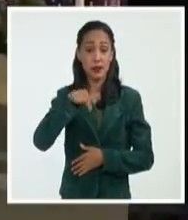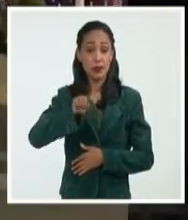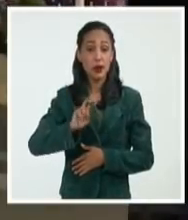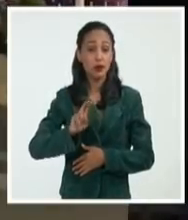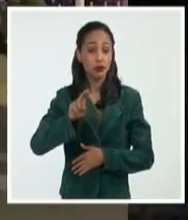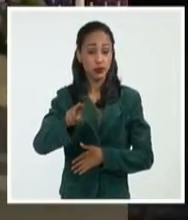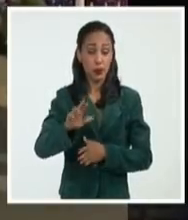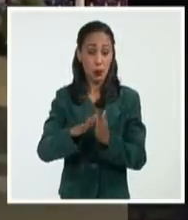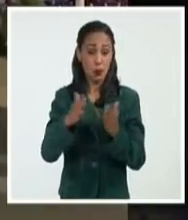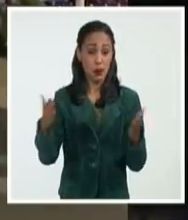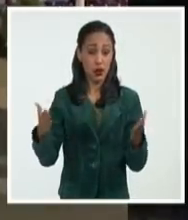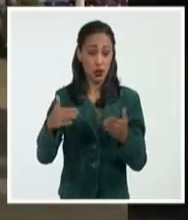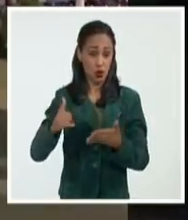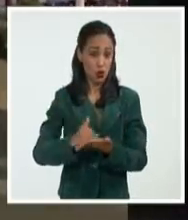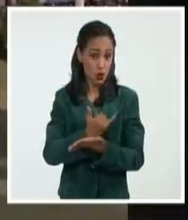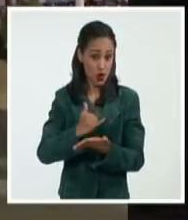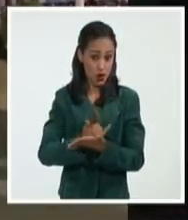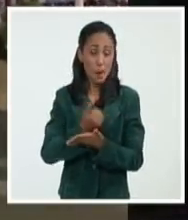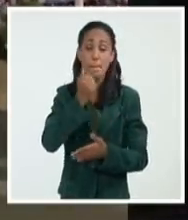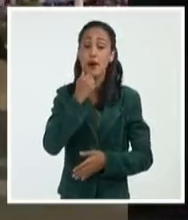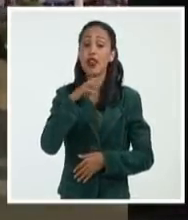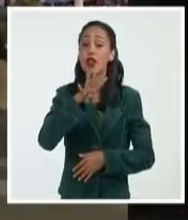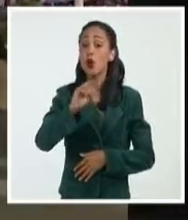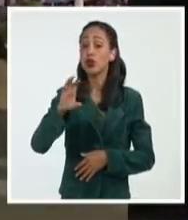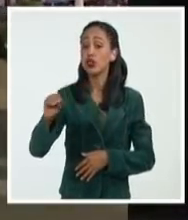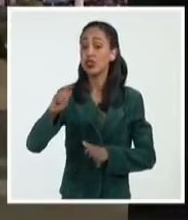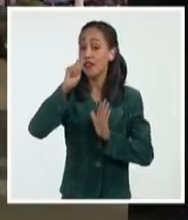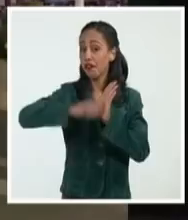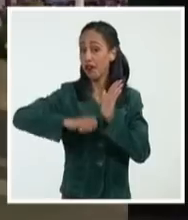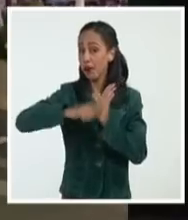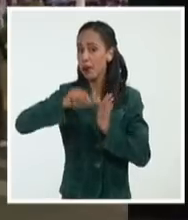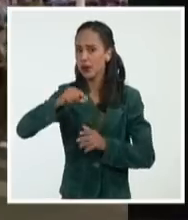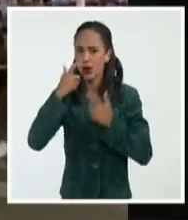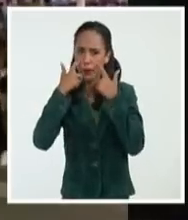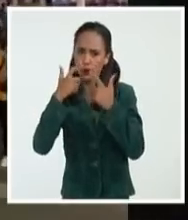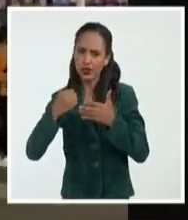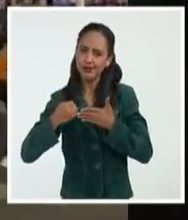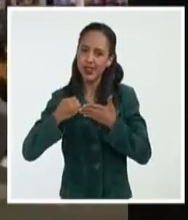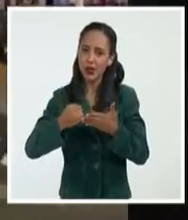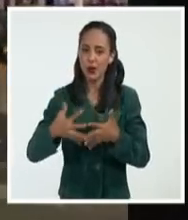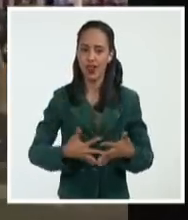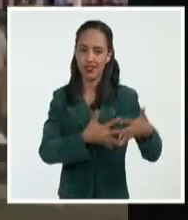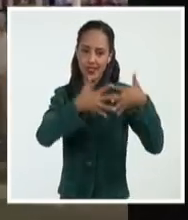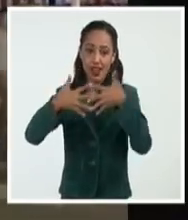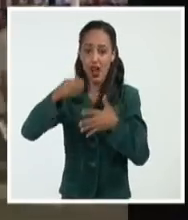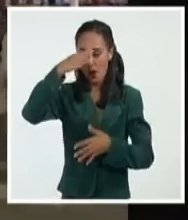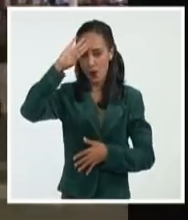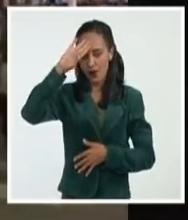una carta con más de 400 firmas de personalidades en apoyo a la nación caribeña.